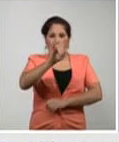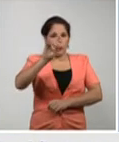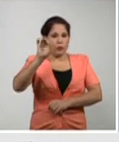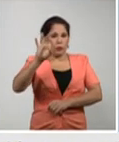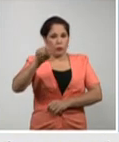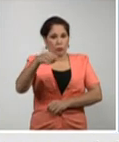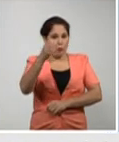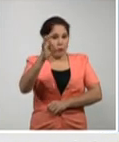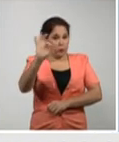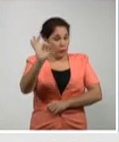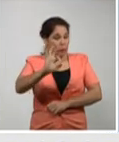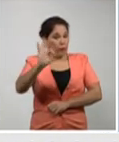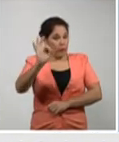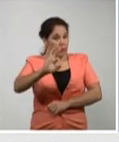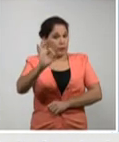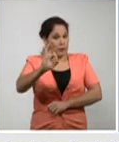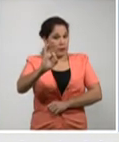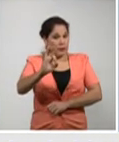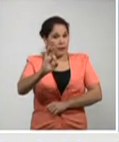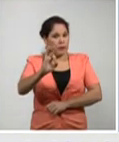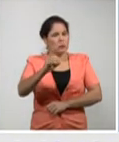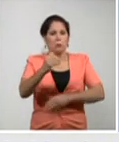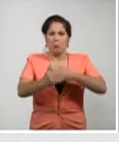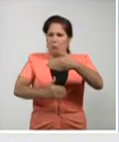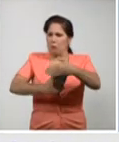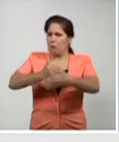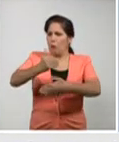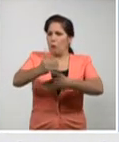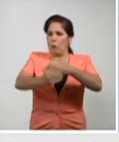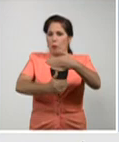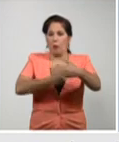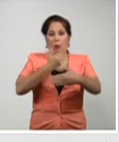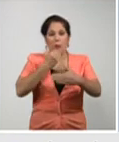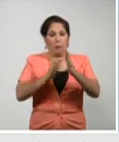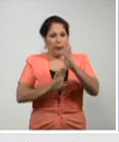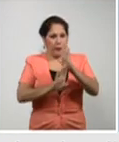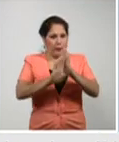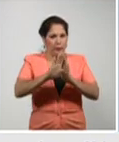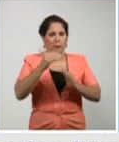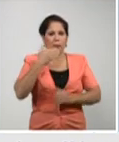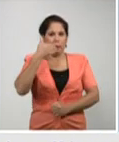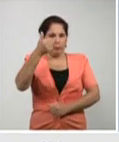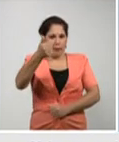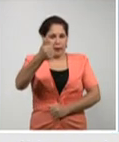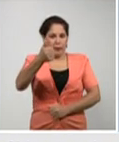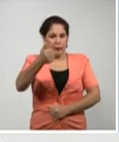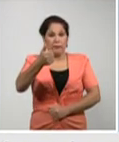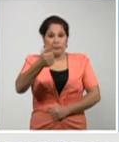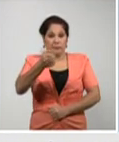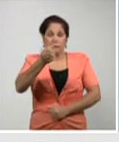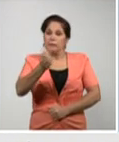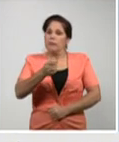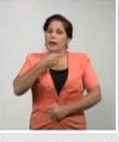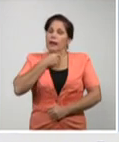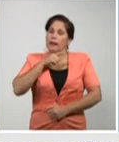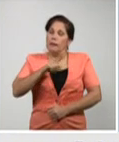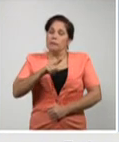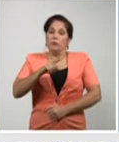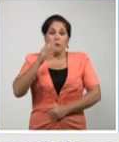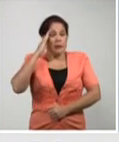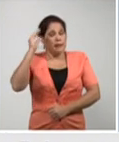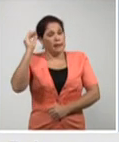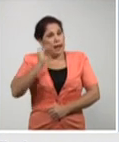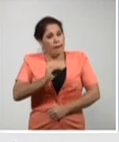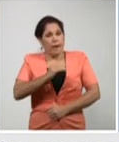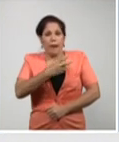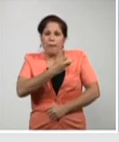98,8%, pues con una evolución clínica estable. Se reportaron, y lamentamos mucho y dimos las